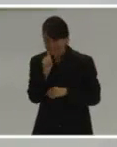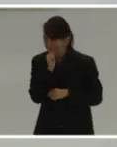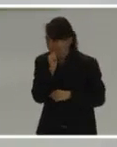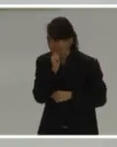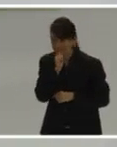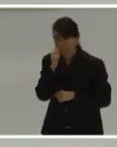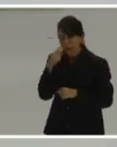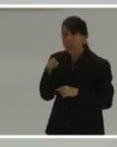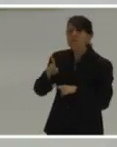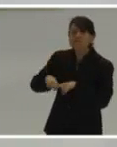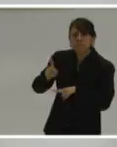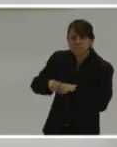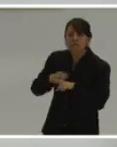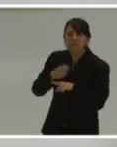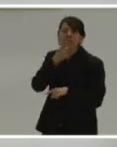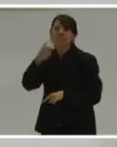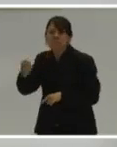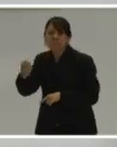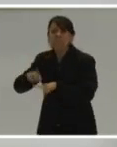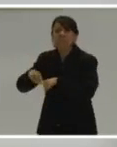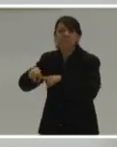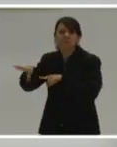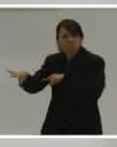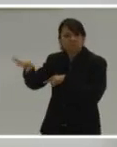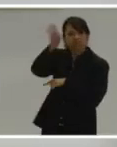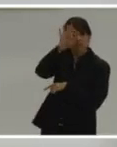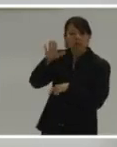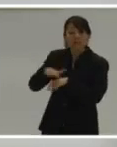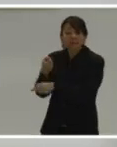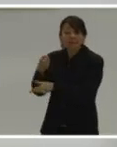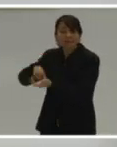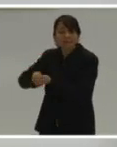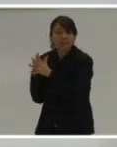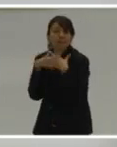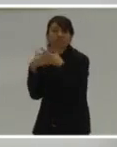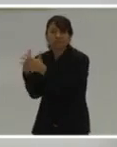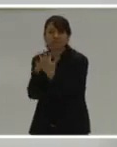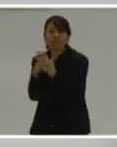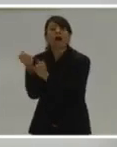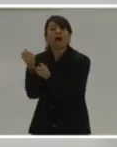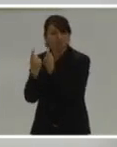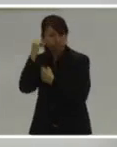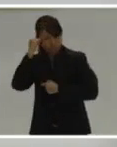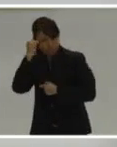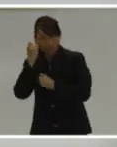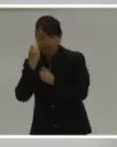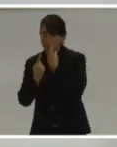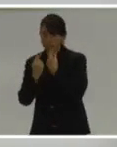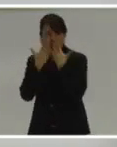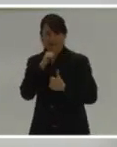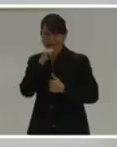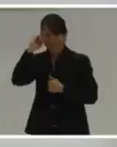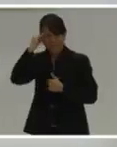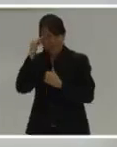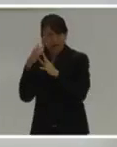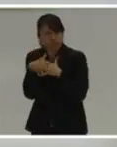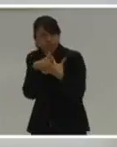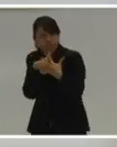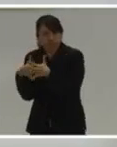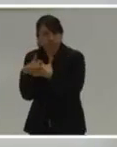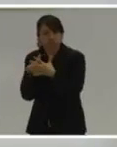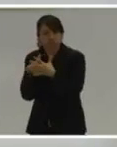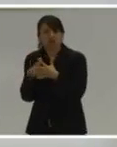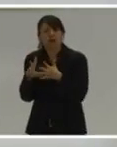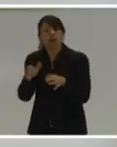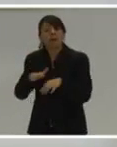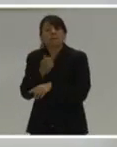menonita, población no indígena, ¿sí? Entonces, porque lo otro de autonomía indígena, ahí